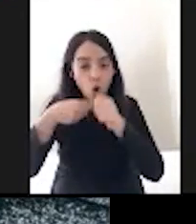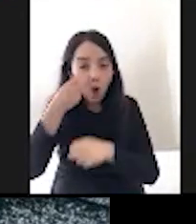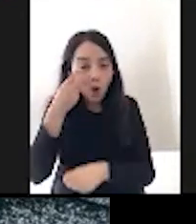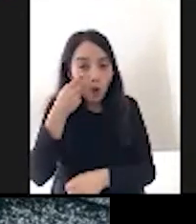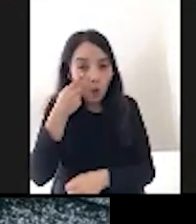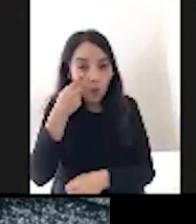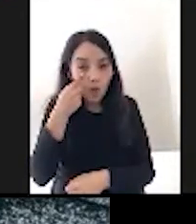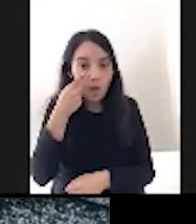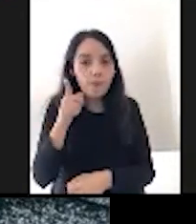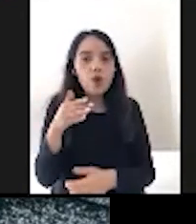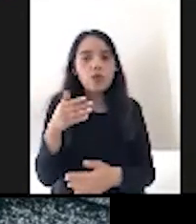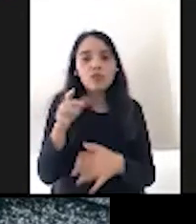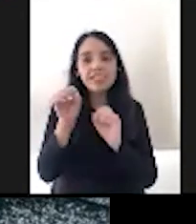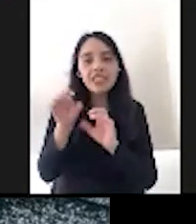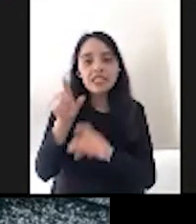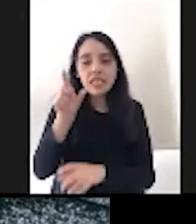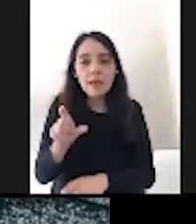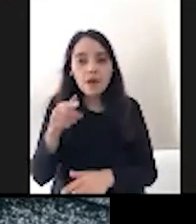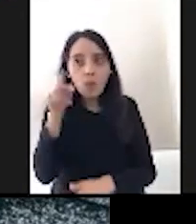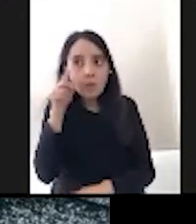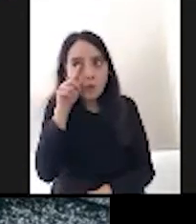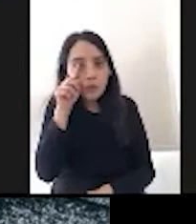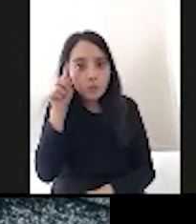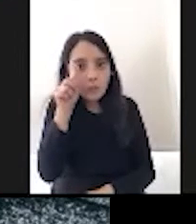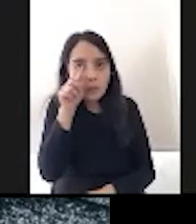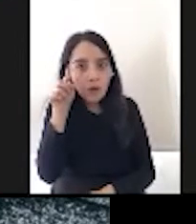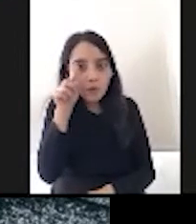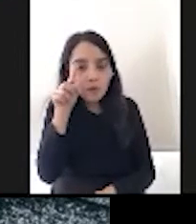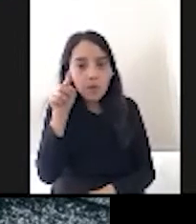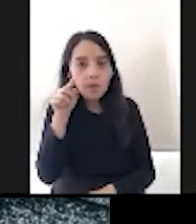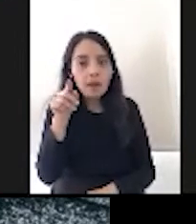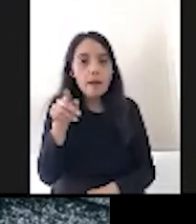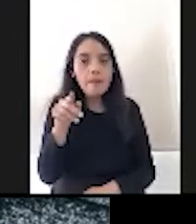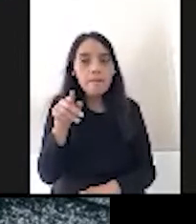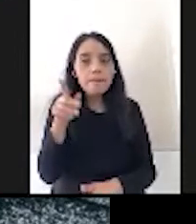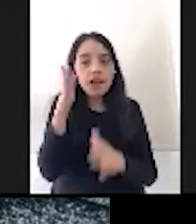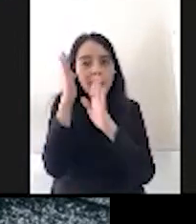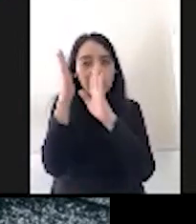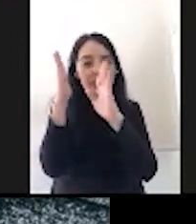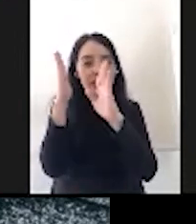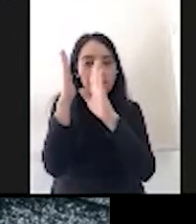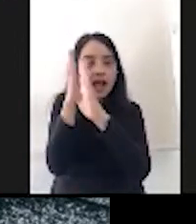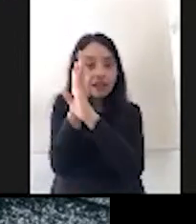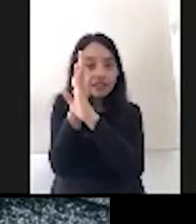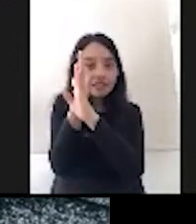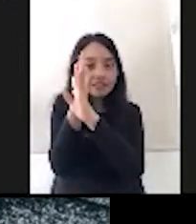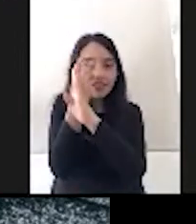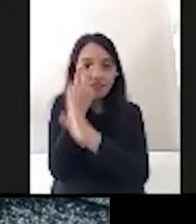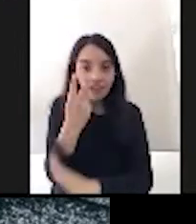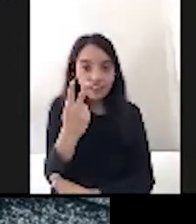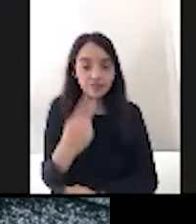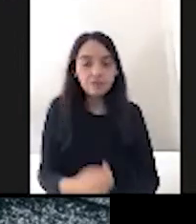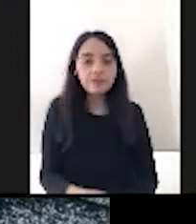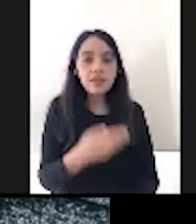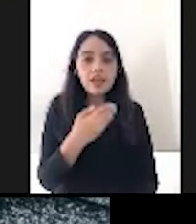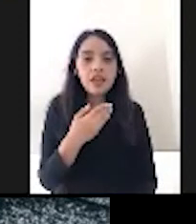los que se enseña a la persona cómo mover su ojo para alinear las regiones de la retina que aún tienen función visual con los objetos de